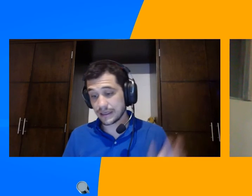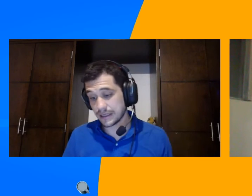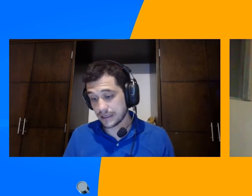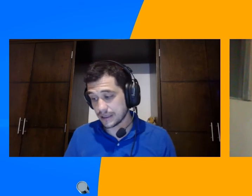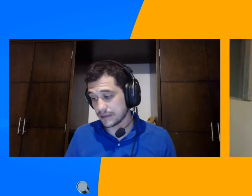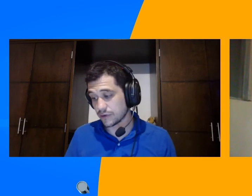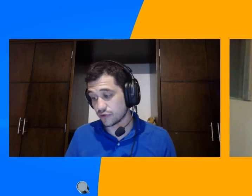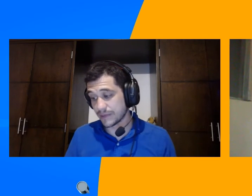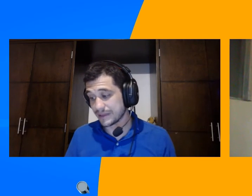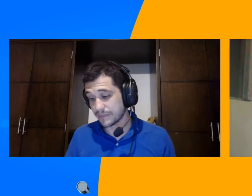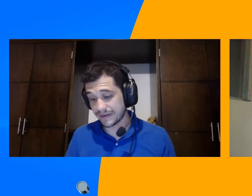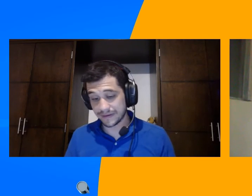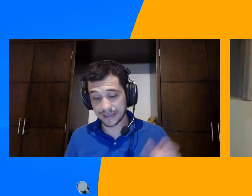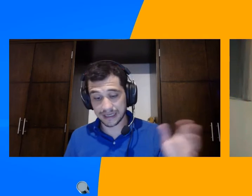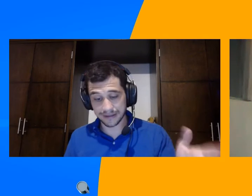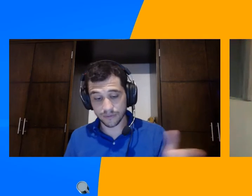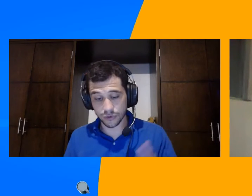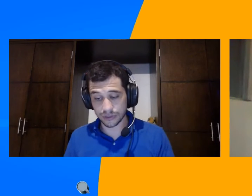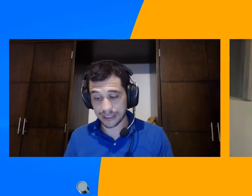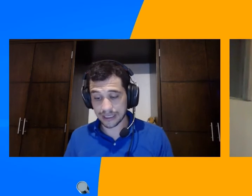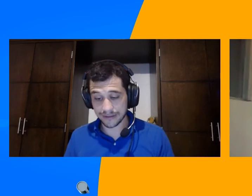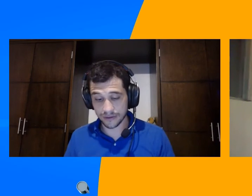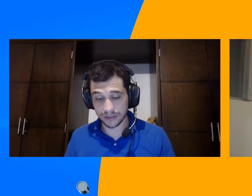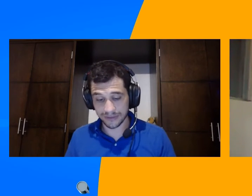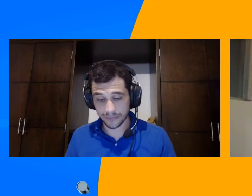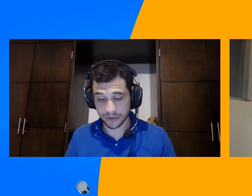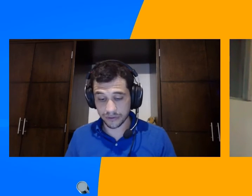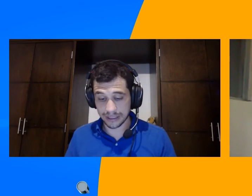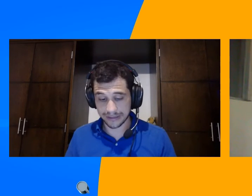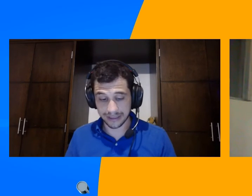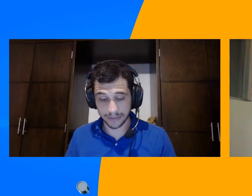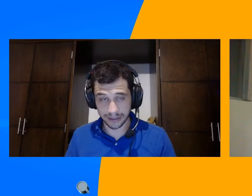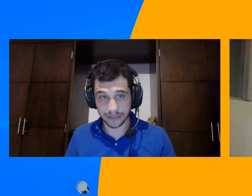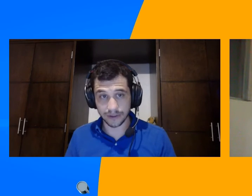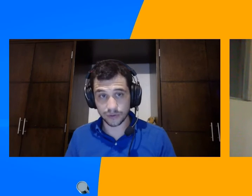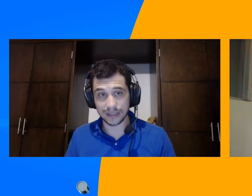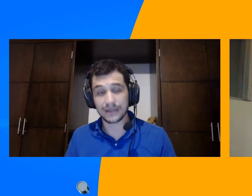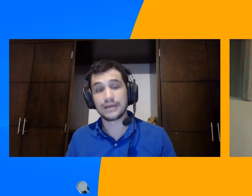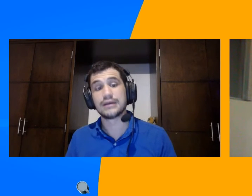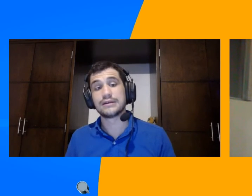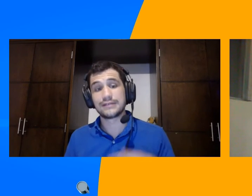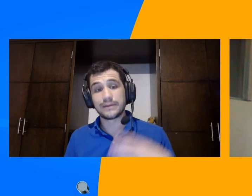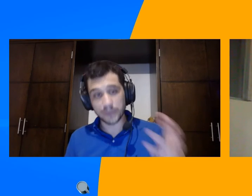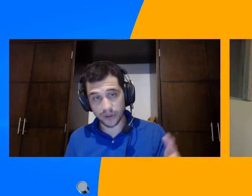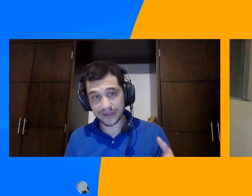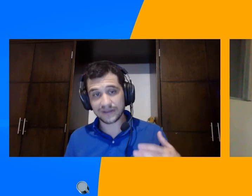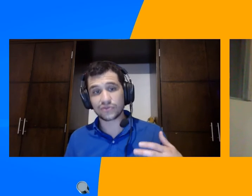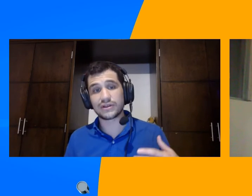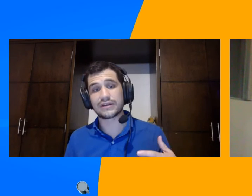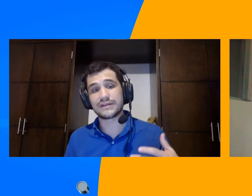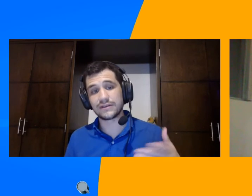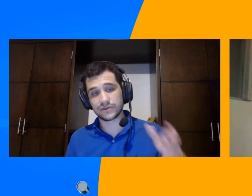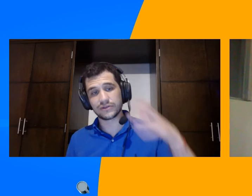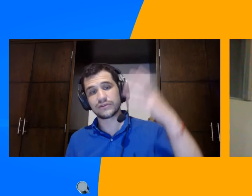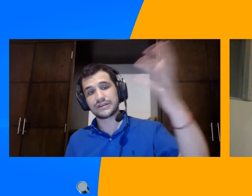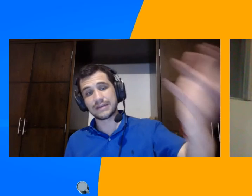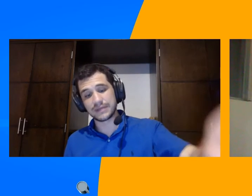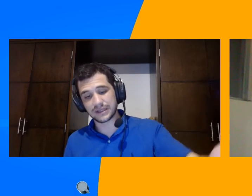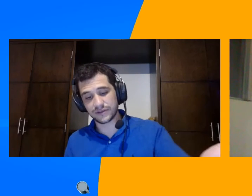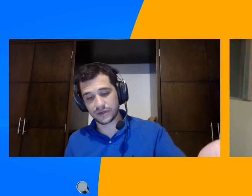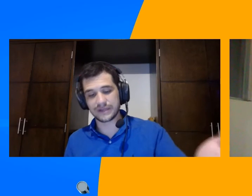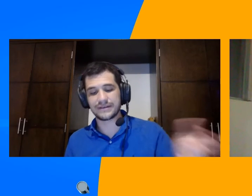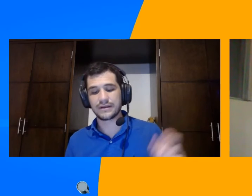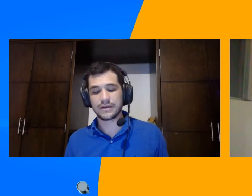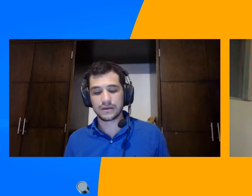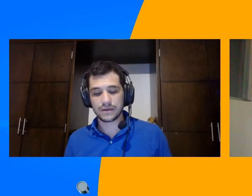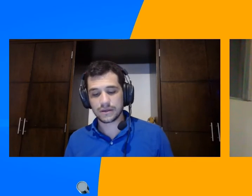hacen no solamente presenciales en Bogotá y Cali, sino también se pueden organizar de manera virtual. Se proponen distintos ejercicios, entonces la